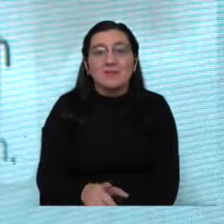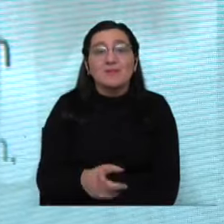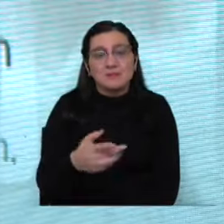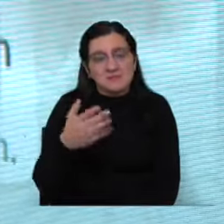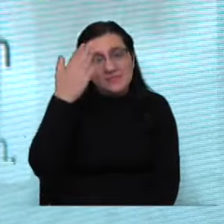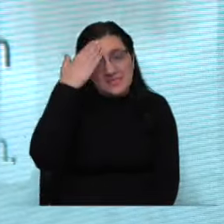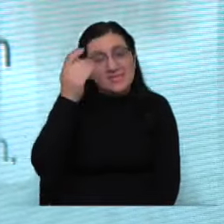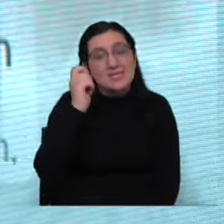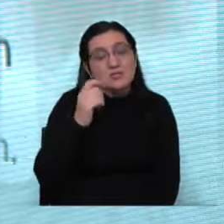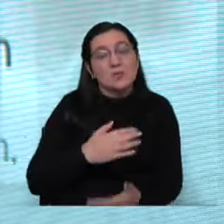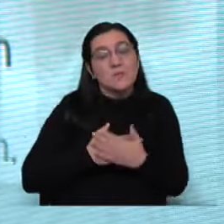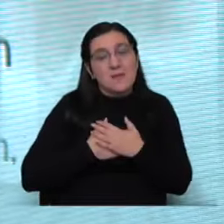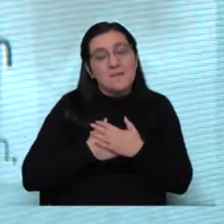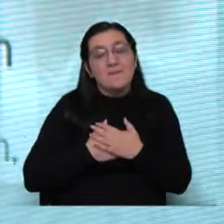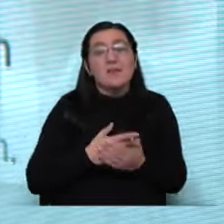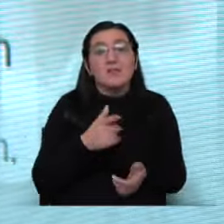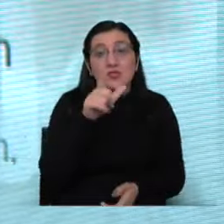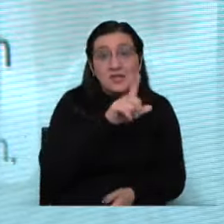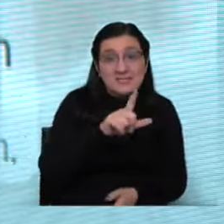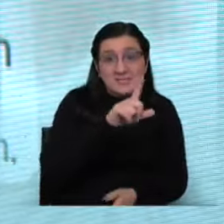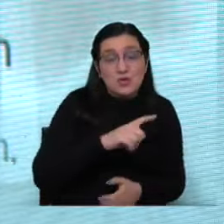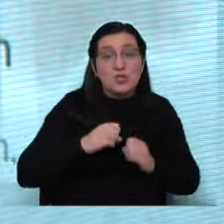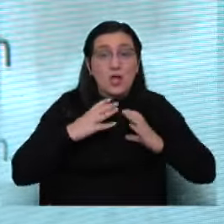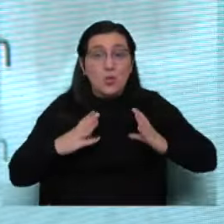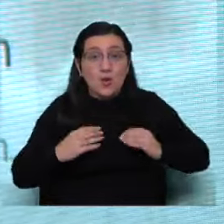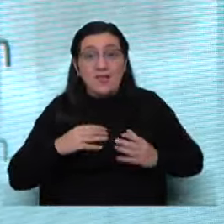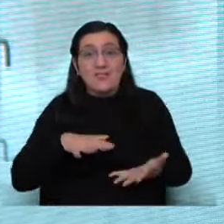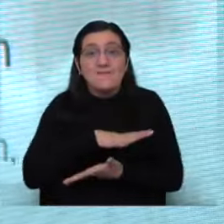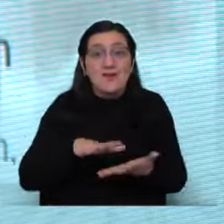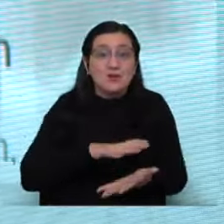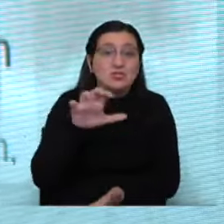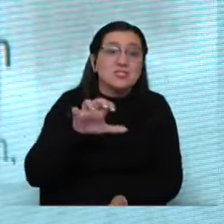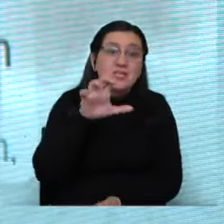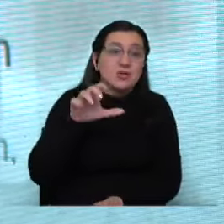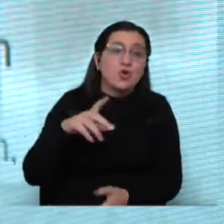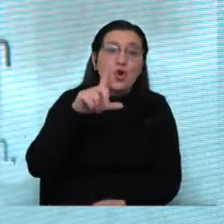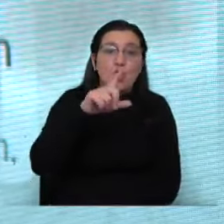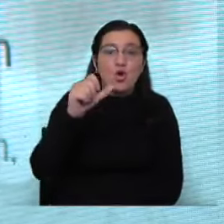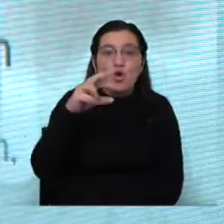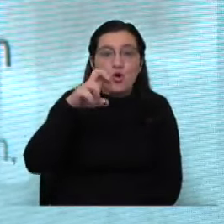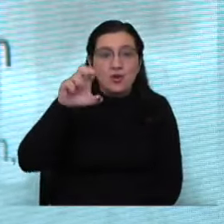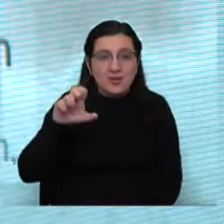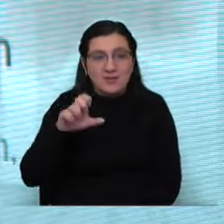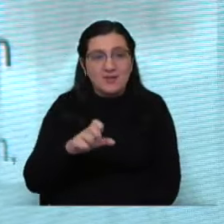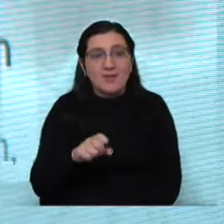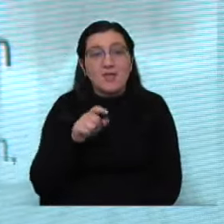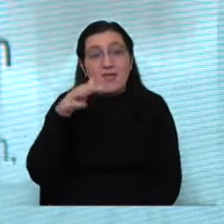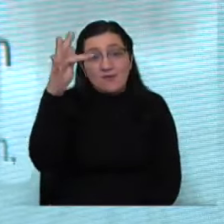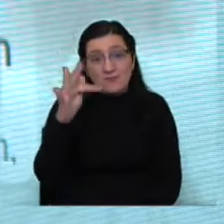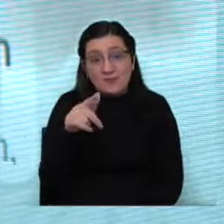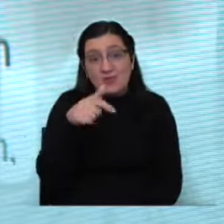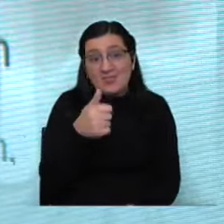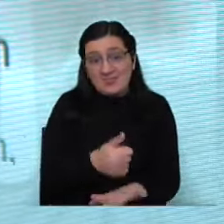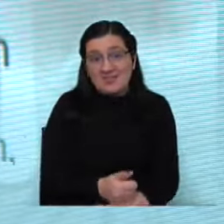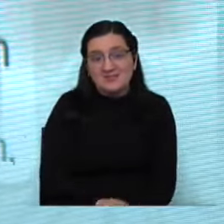considerar tengo amigos de escuela Liceo barrio del Cerro Lore Fito Ahí estás y un